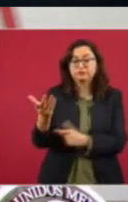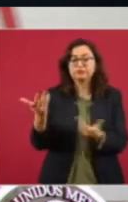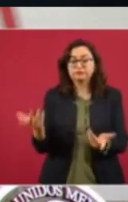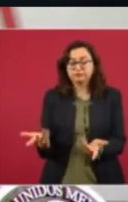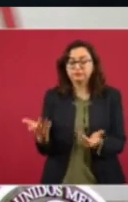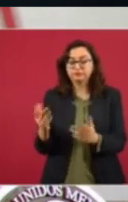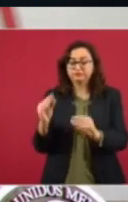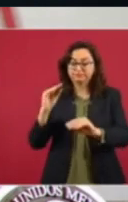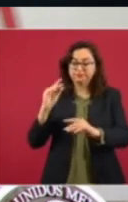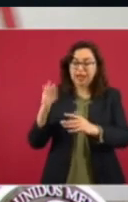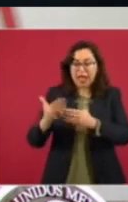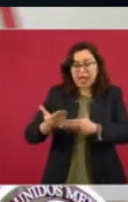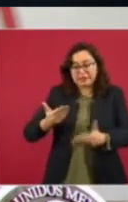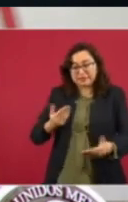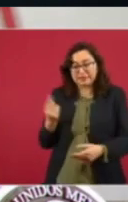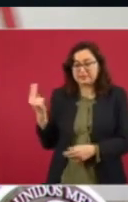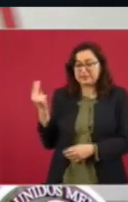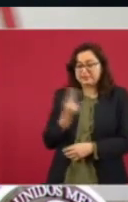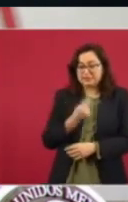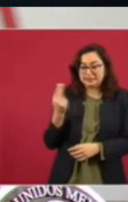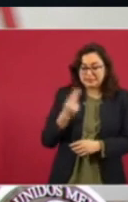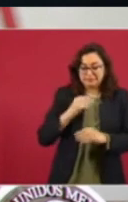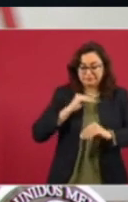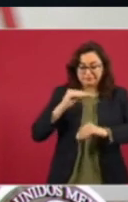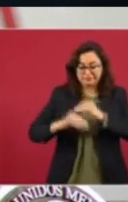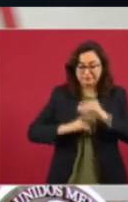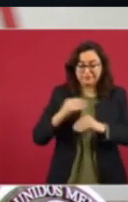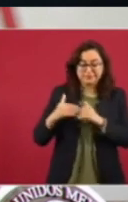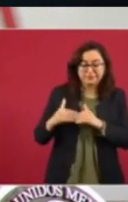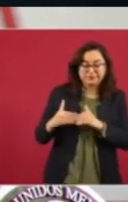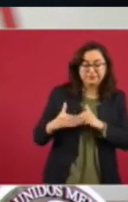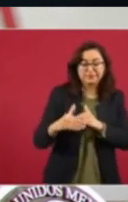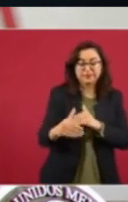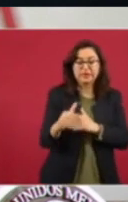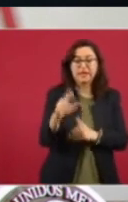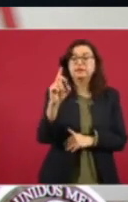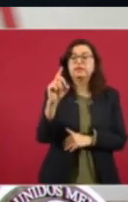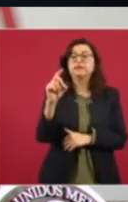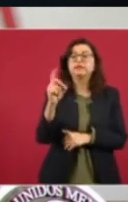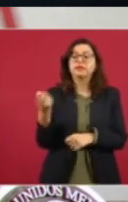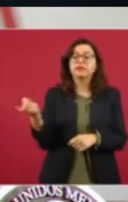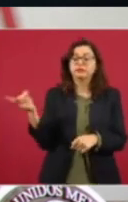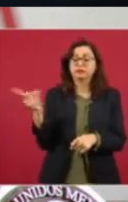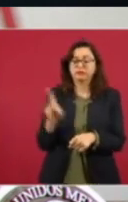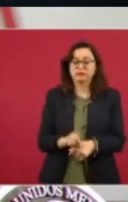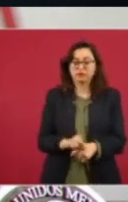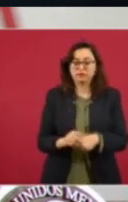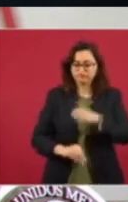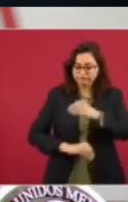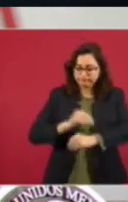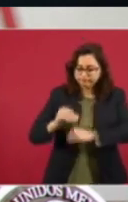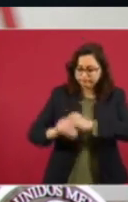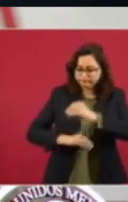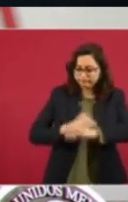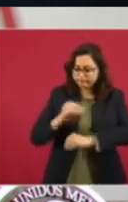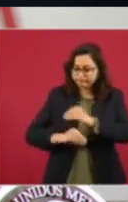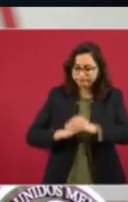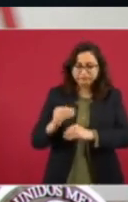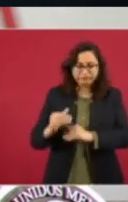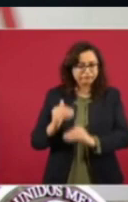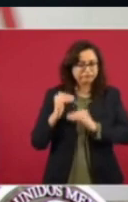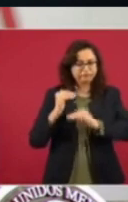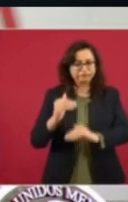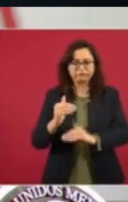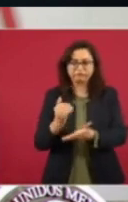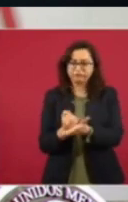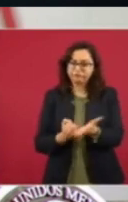como preferente para que en un plazo no mayor a 30 días pueda discutirse y en su